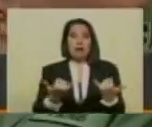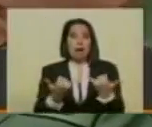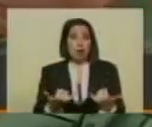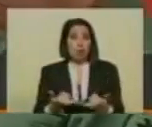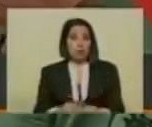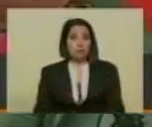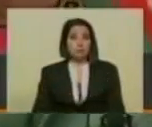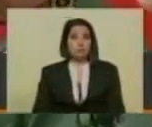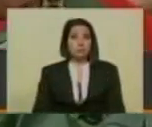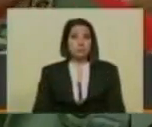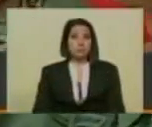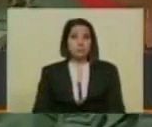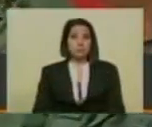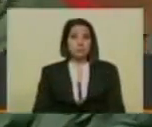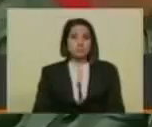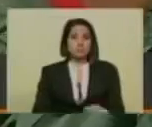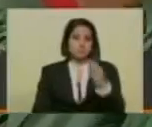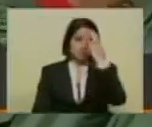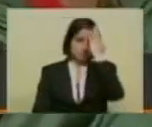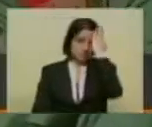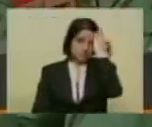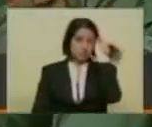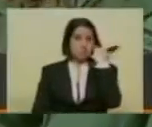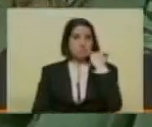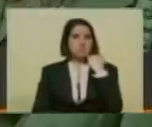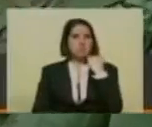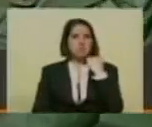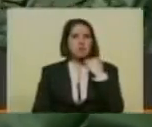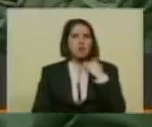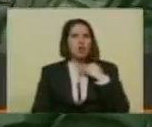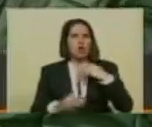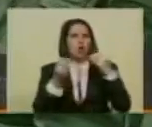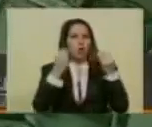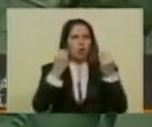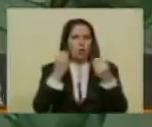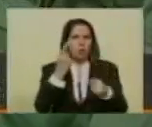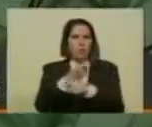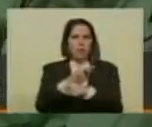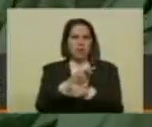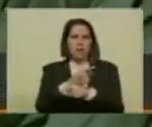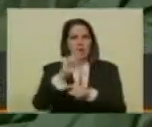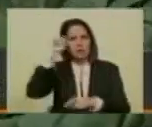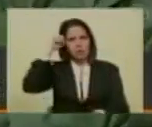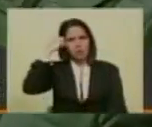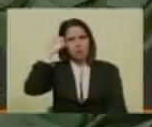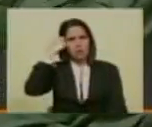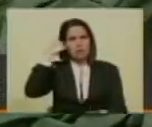recientemente. ¿Cómo no vamos a recordar lo que fue la arremetida?